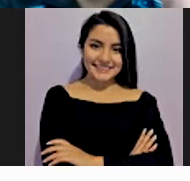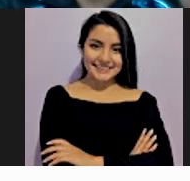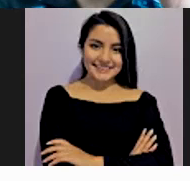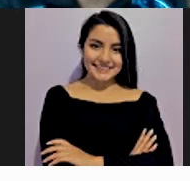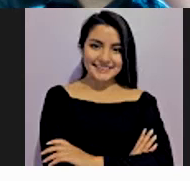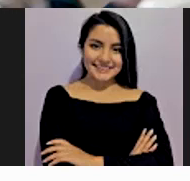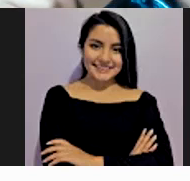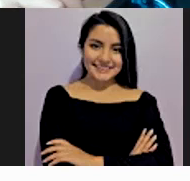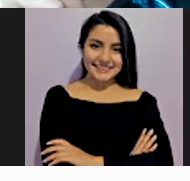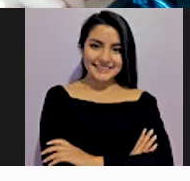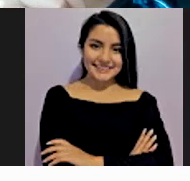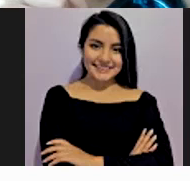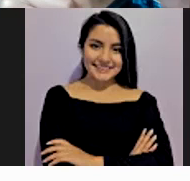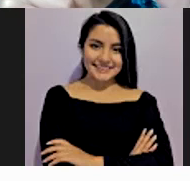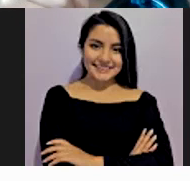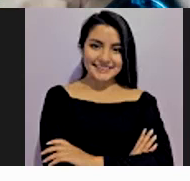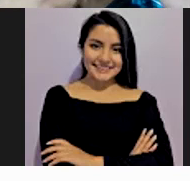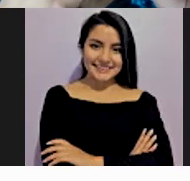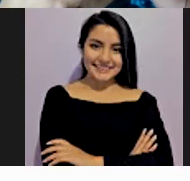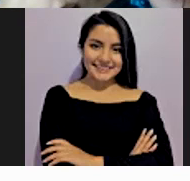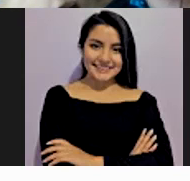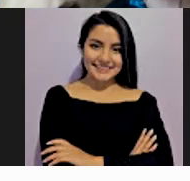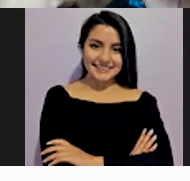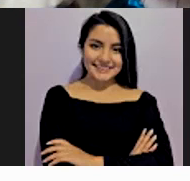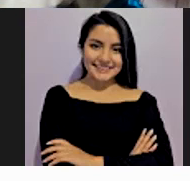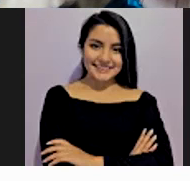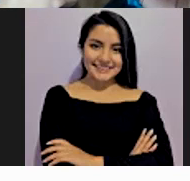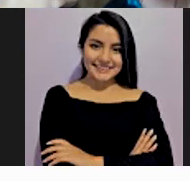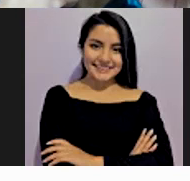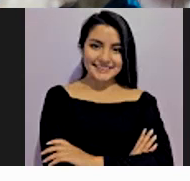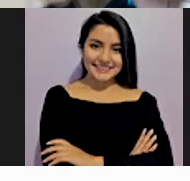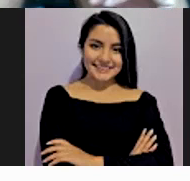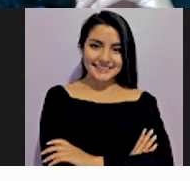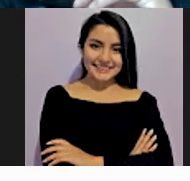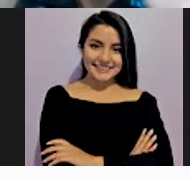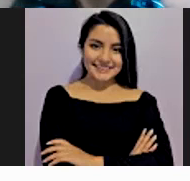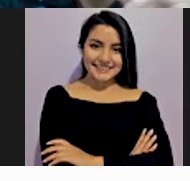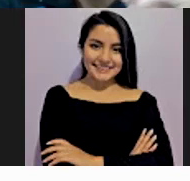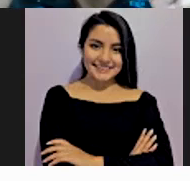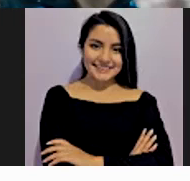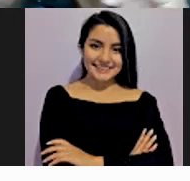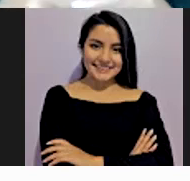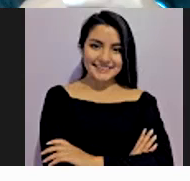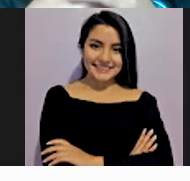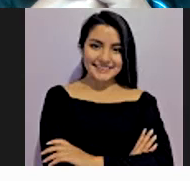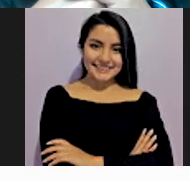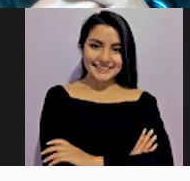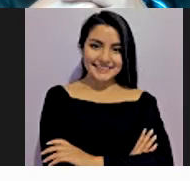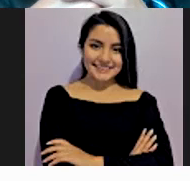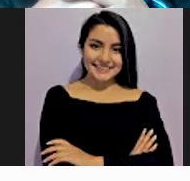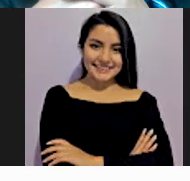Cuenta un régimen. Acabamos de hablar del régimen de río, el Tena, ¿ya? Sí, régimen